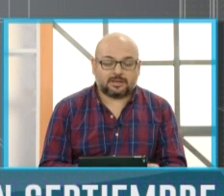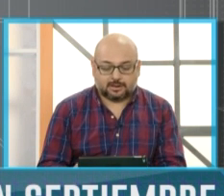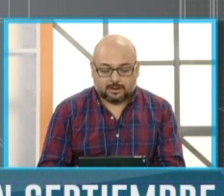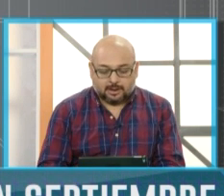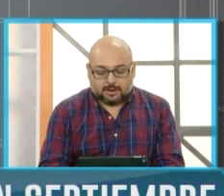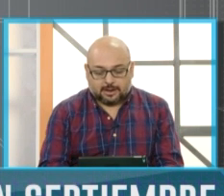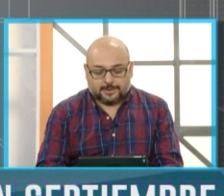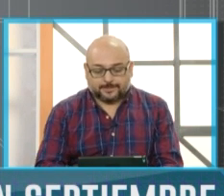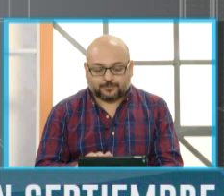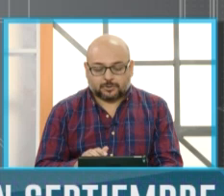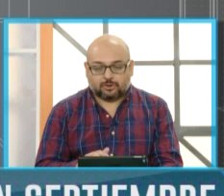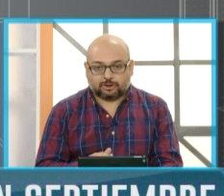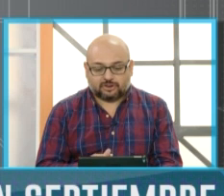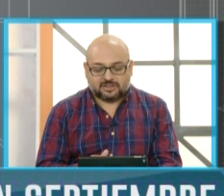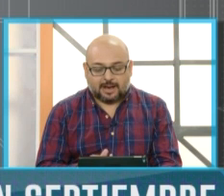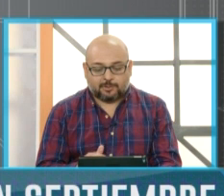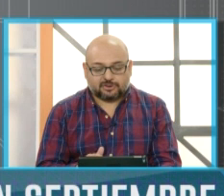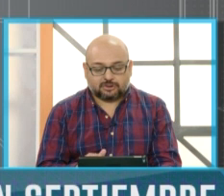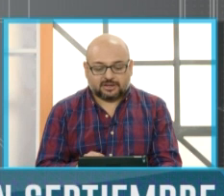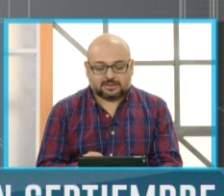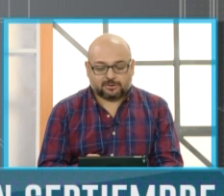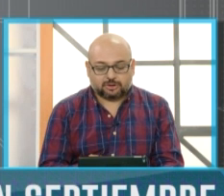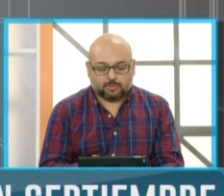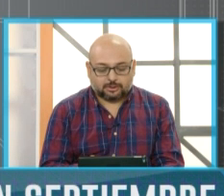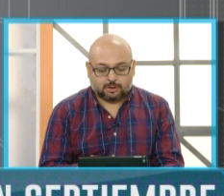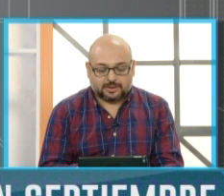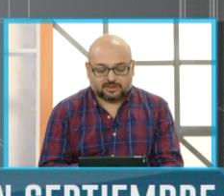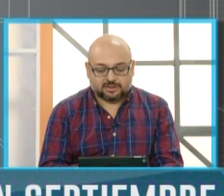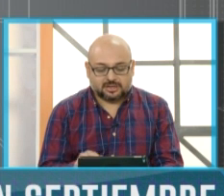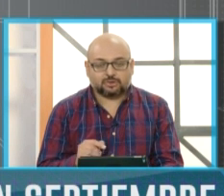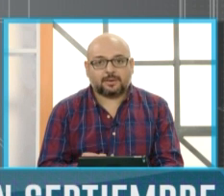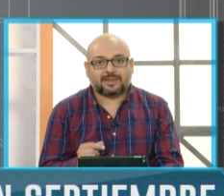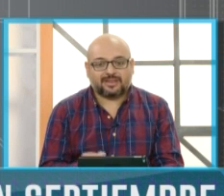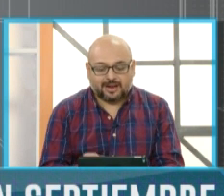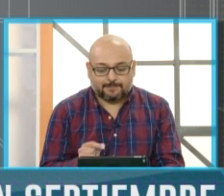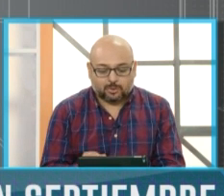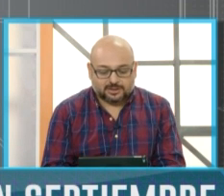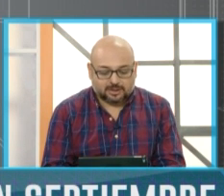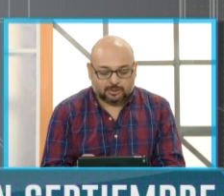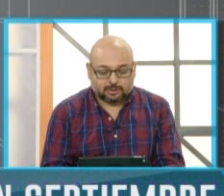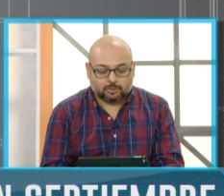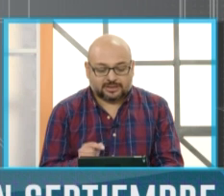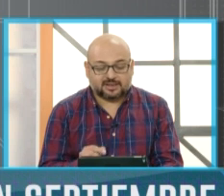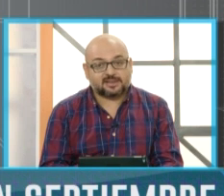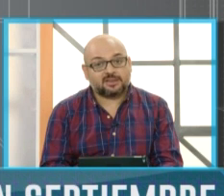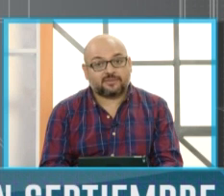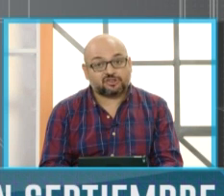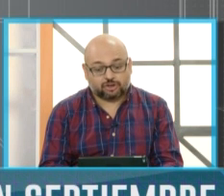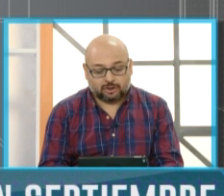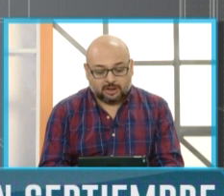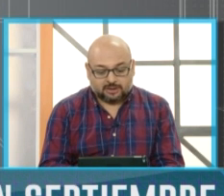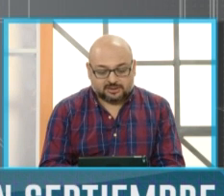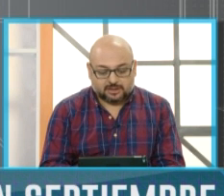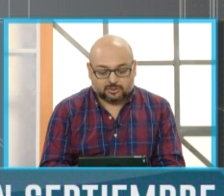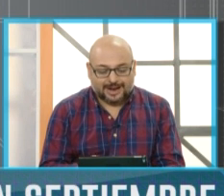la mañana. Otros decía, a propósito del 15% de aumento de las jubilaciones, es una verdadera vergüenza cuando hay 46 de